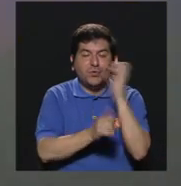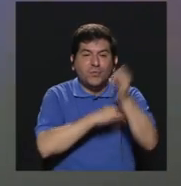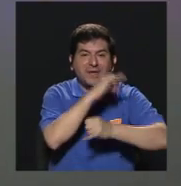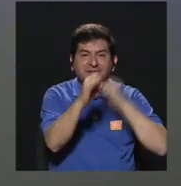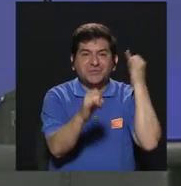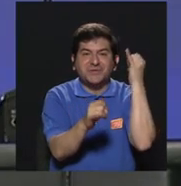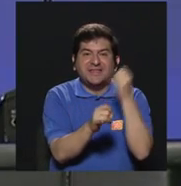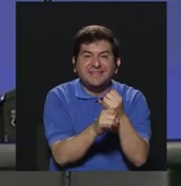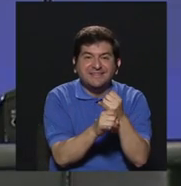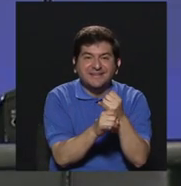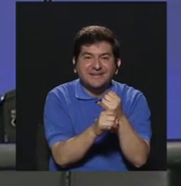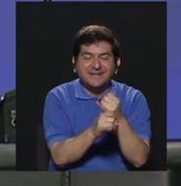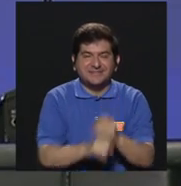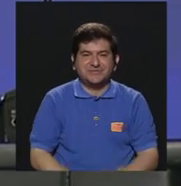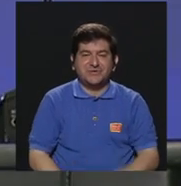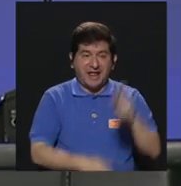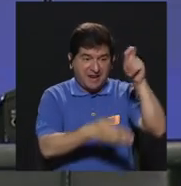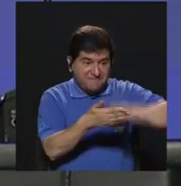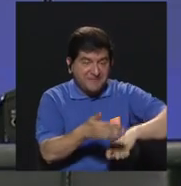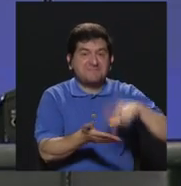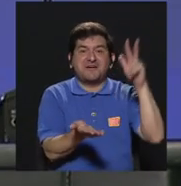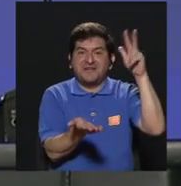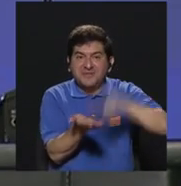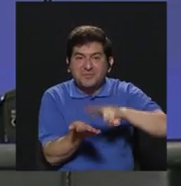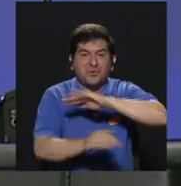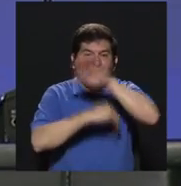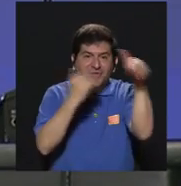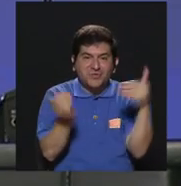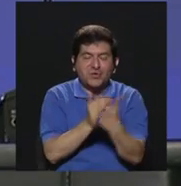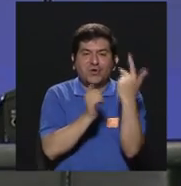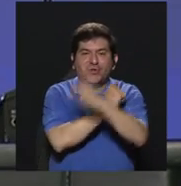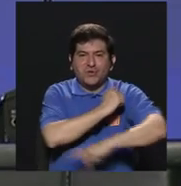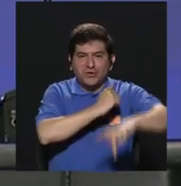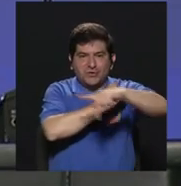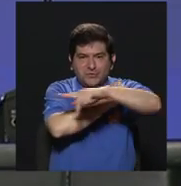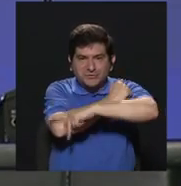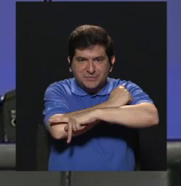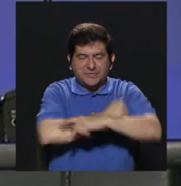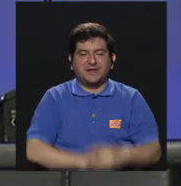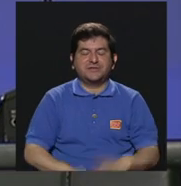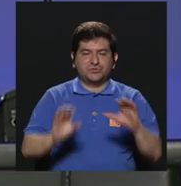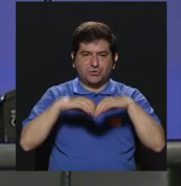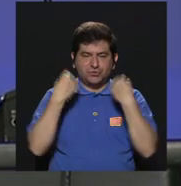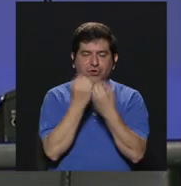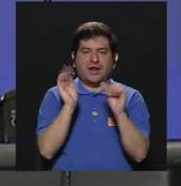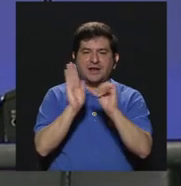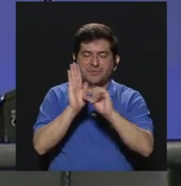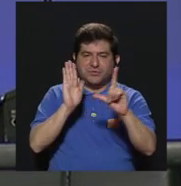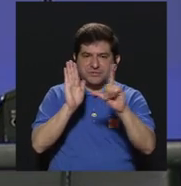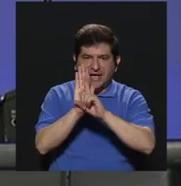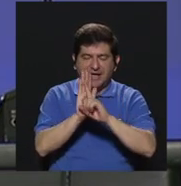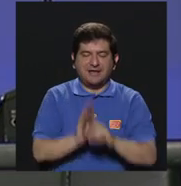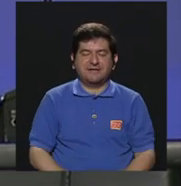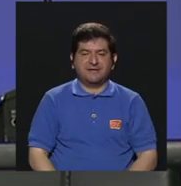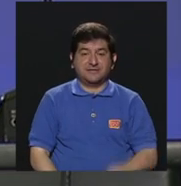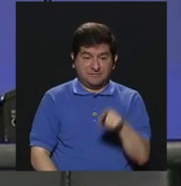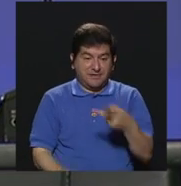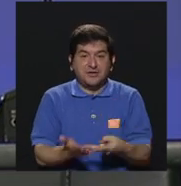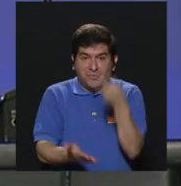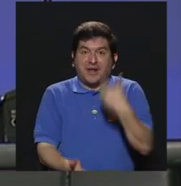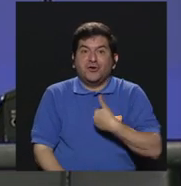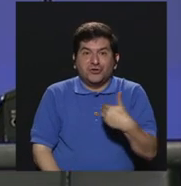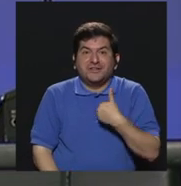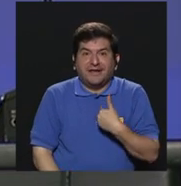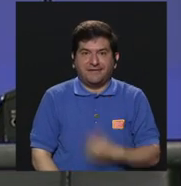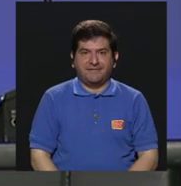internacional signado y ratificado por todos los organismos legislativos del país. Está vigente.